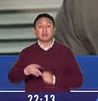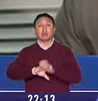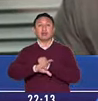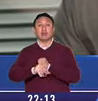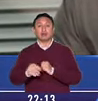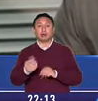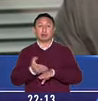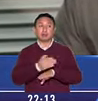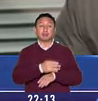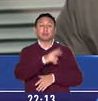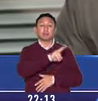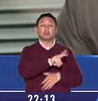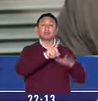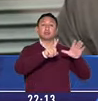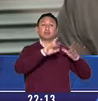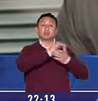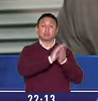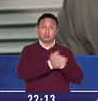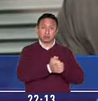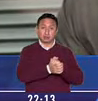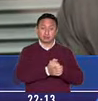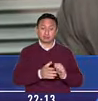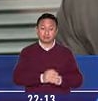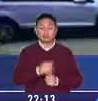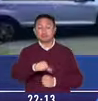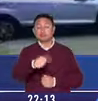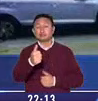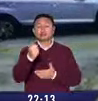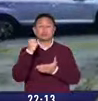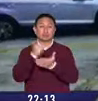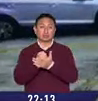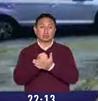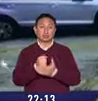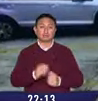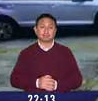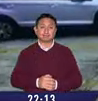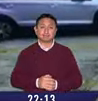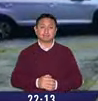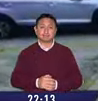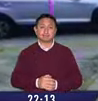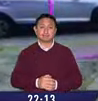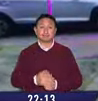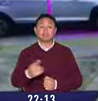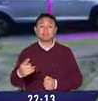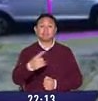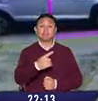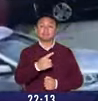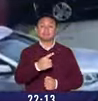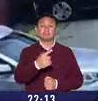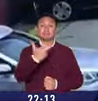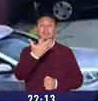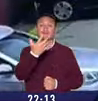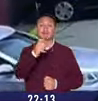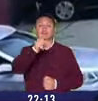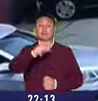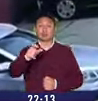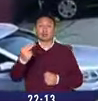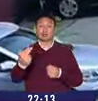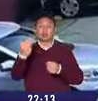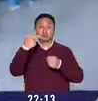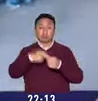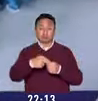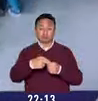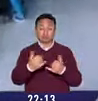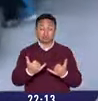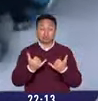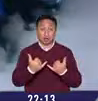el 26 de noviembre. Tiene otras placas, ¿no? En toda la embestida participaron 15 personas y por